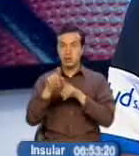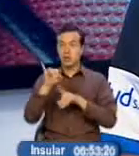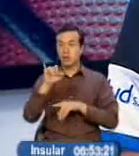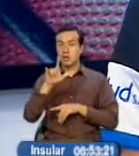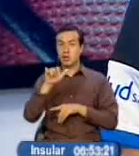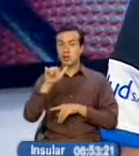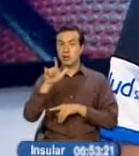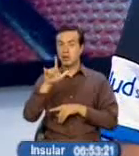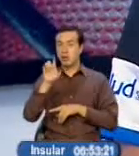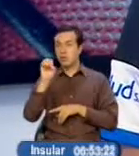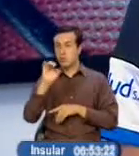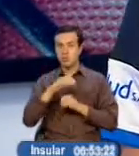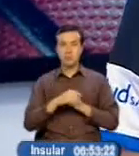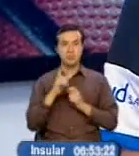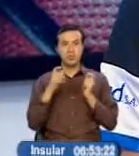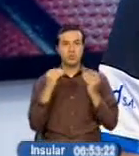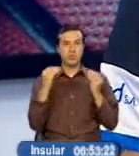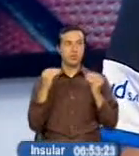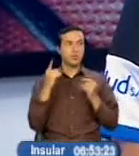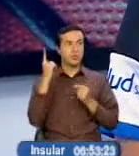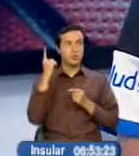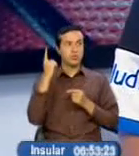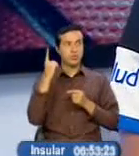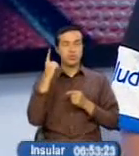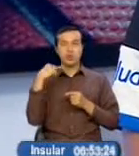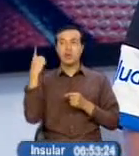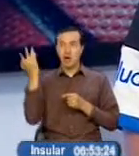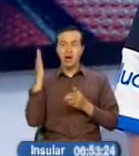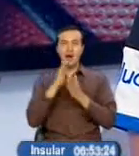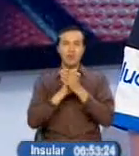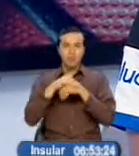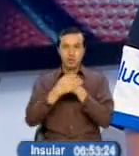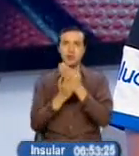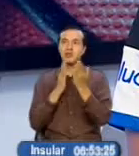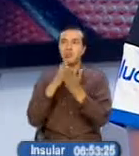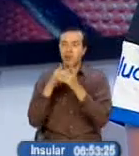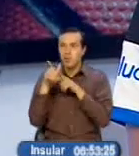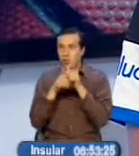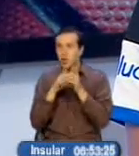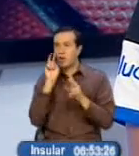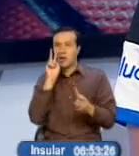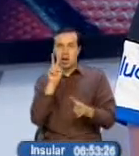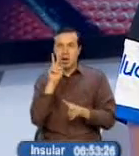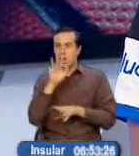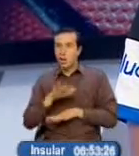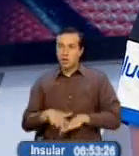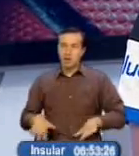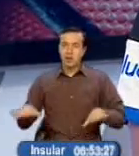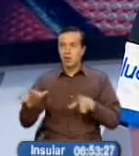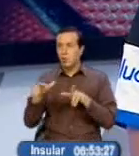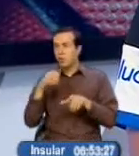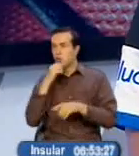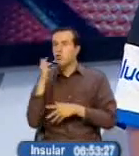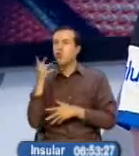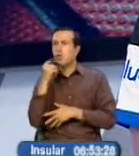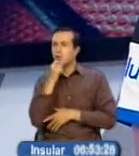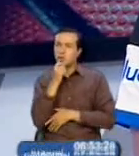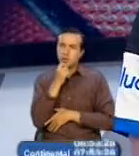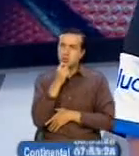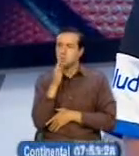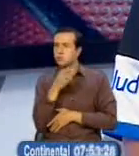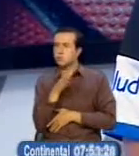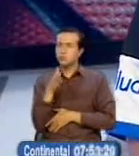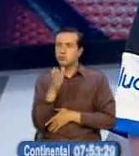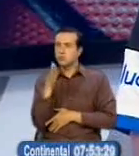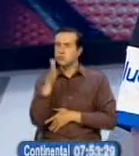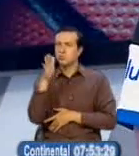Ilaló. La gente tiene 1 o 2 fines de semana para salir al lugar, reconocerlo, ver las posibilidades de caminos que